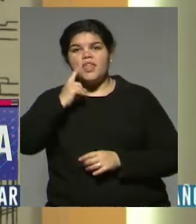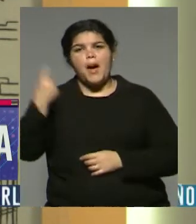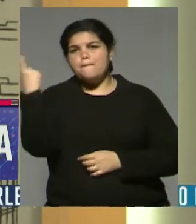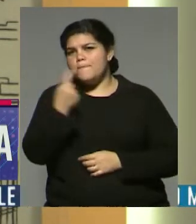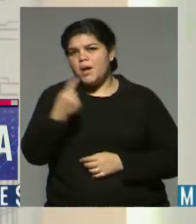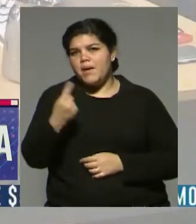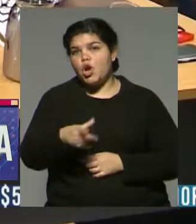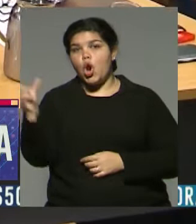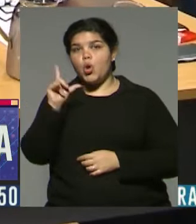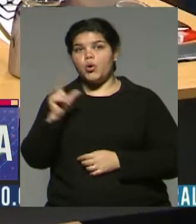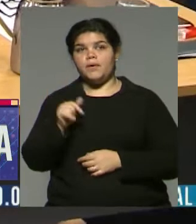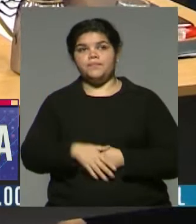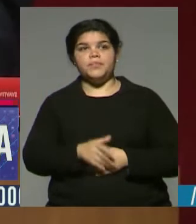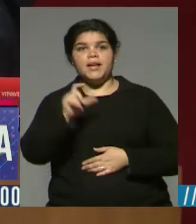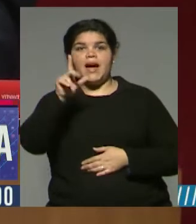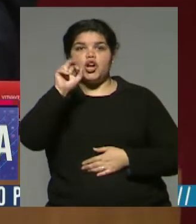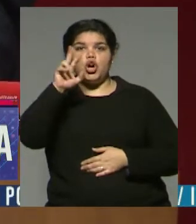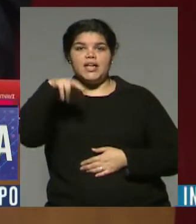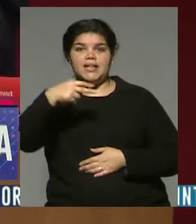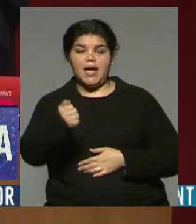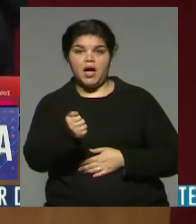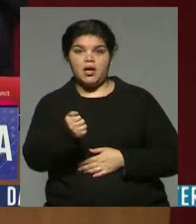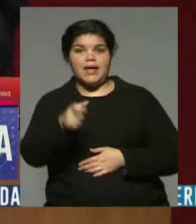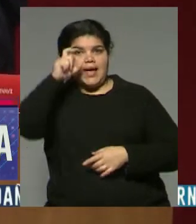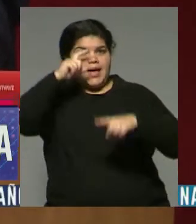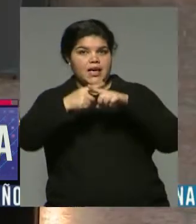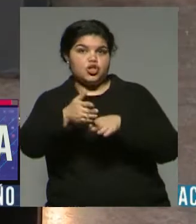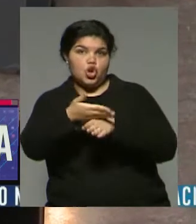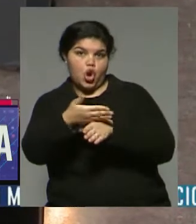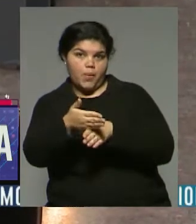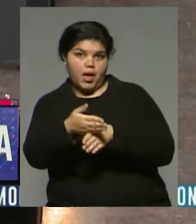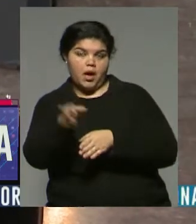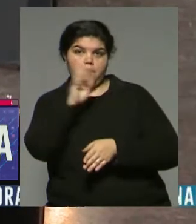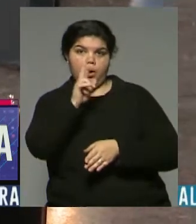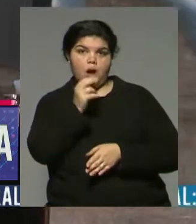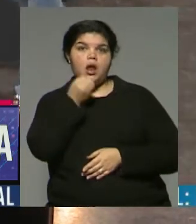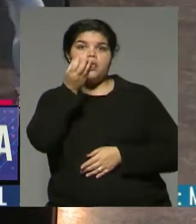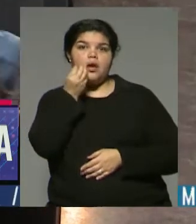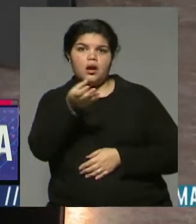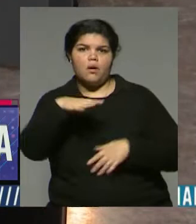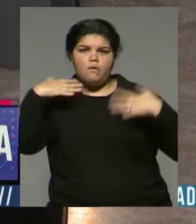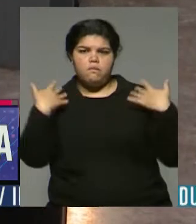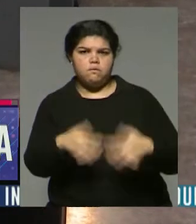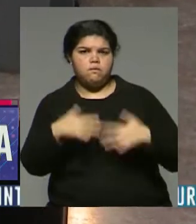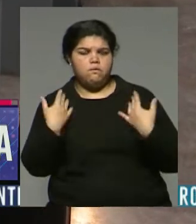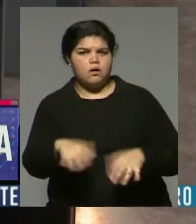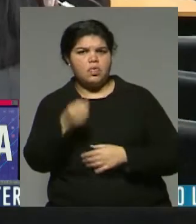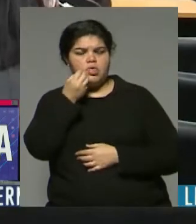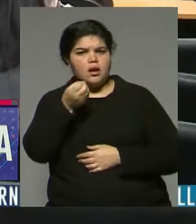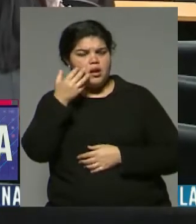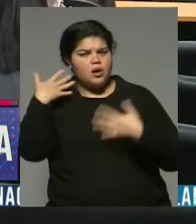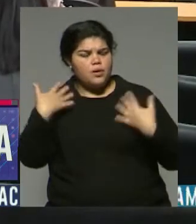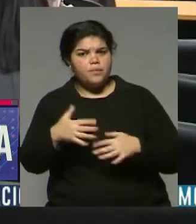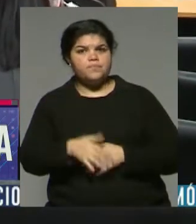de este día lunes, Carolina Cessén, la ex pareja de Petean Pocovi, las principales declaraciones fueron bastante fuertes. Según